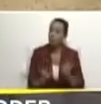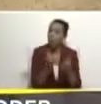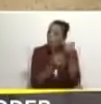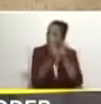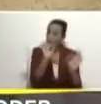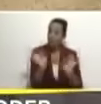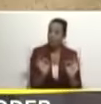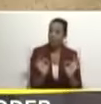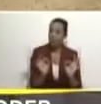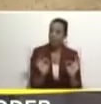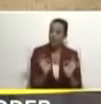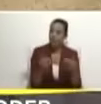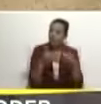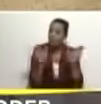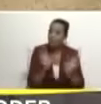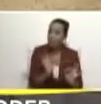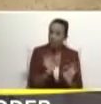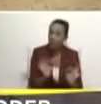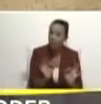economía, ni una.